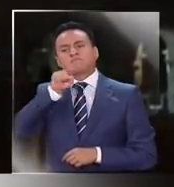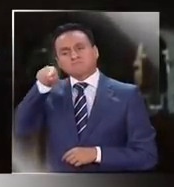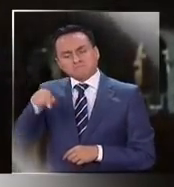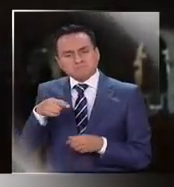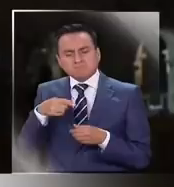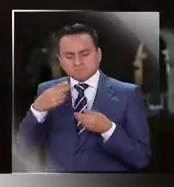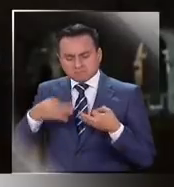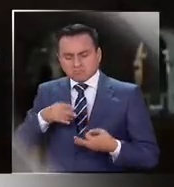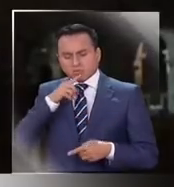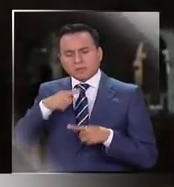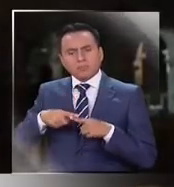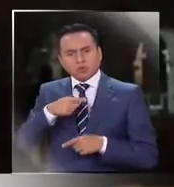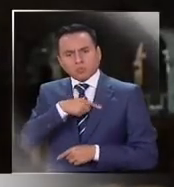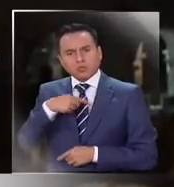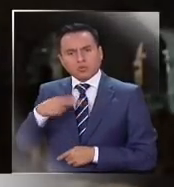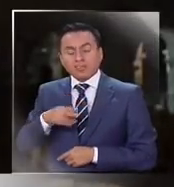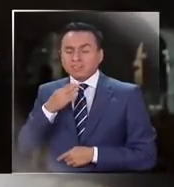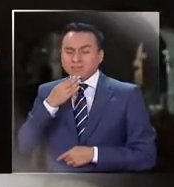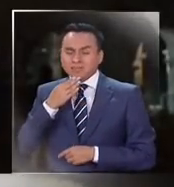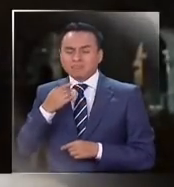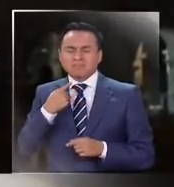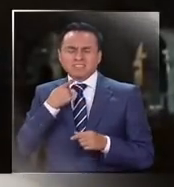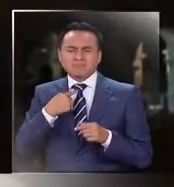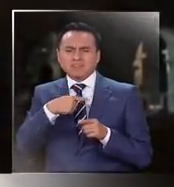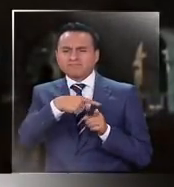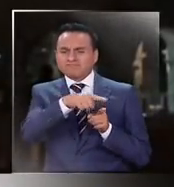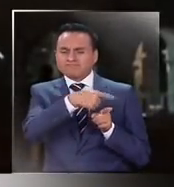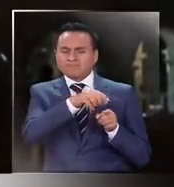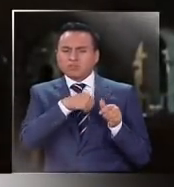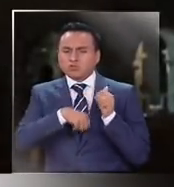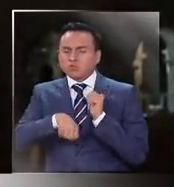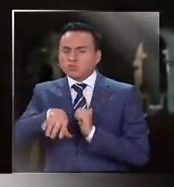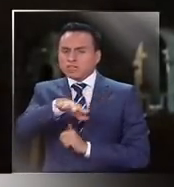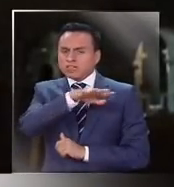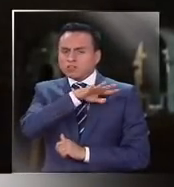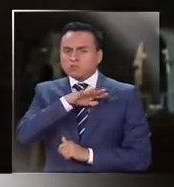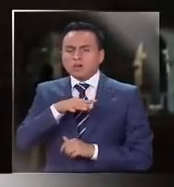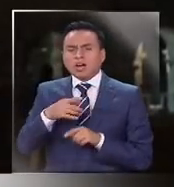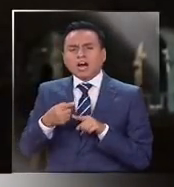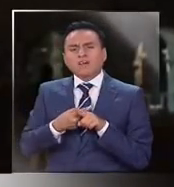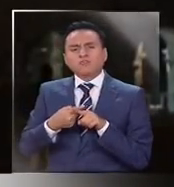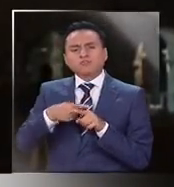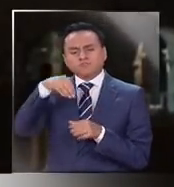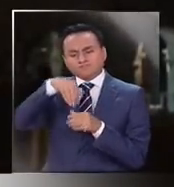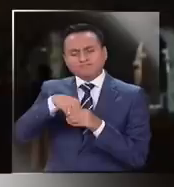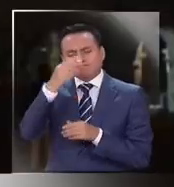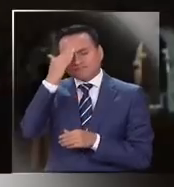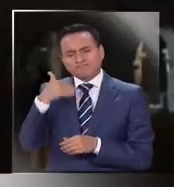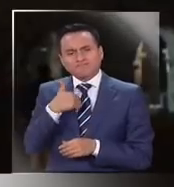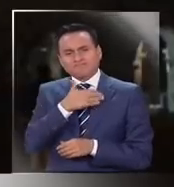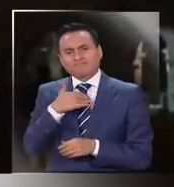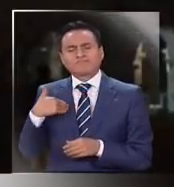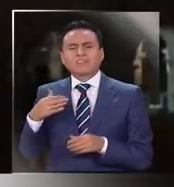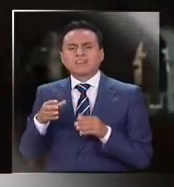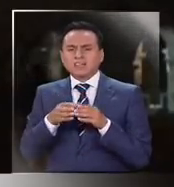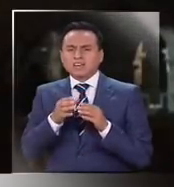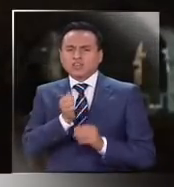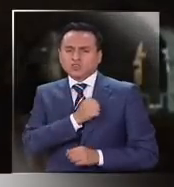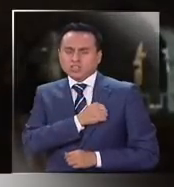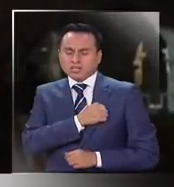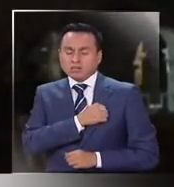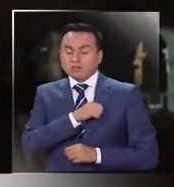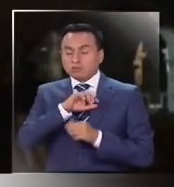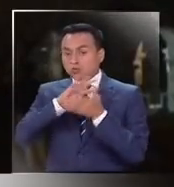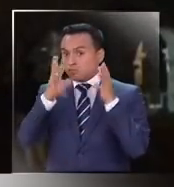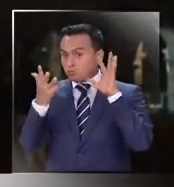a nombre propio, pero también a nombre de las víctimas que han sufrido abusos al interior de la Iglesia Católica. Es un tema que es seguido en